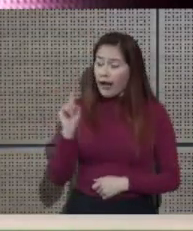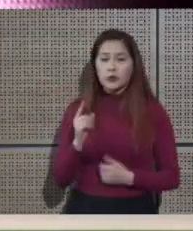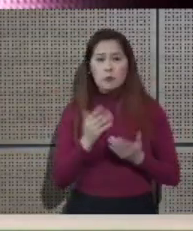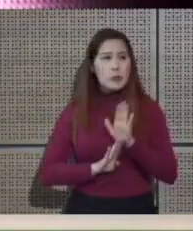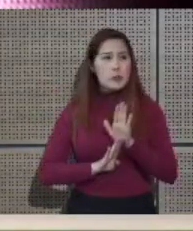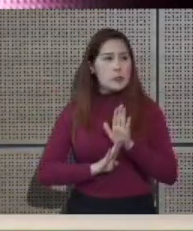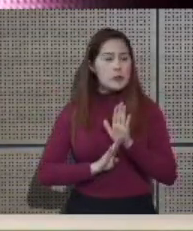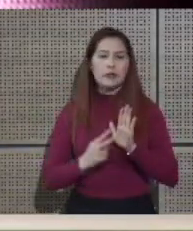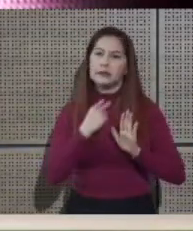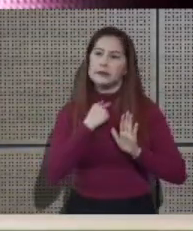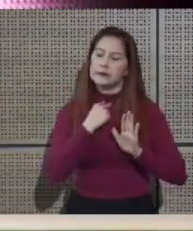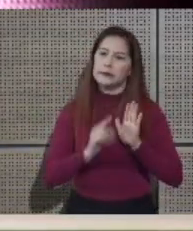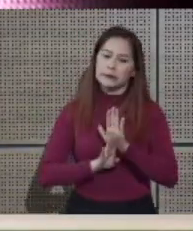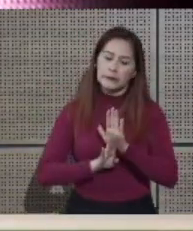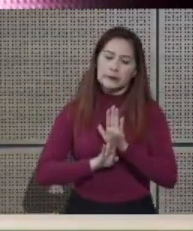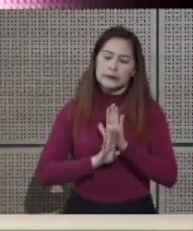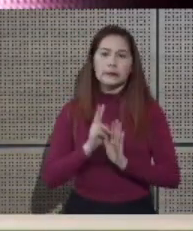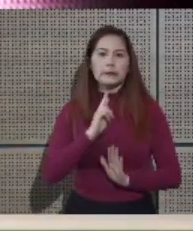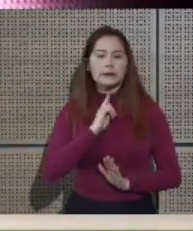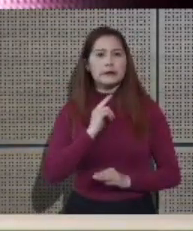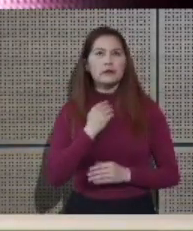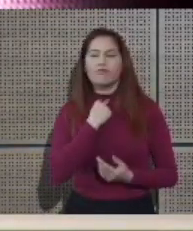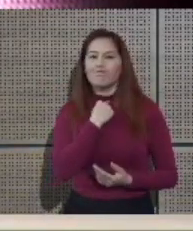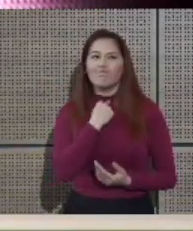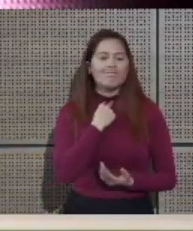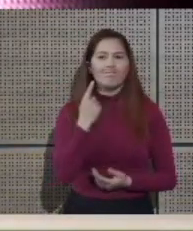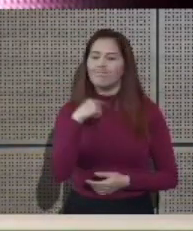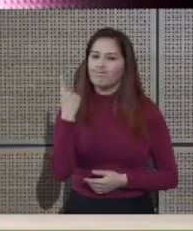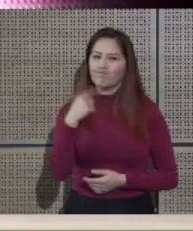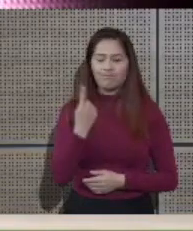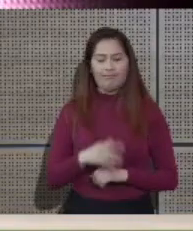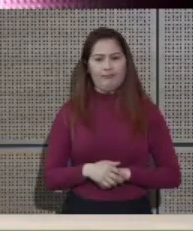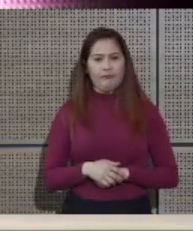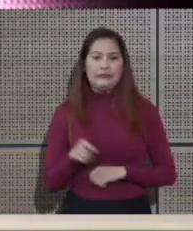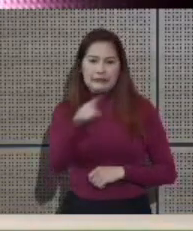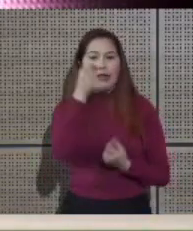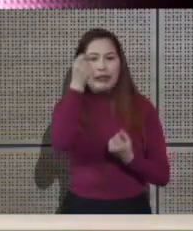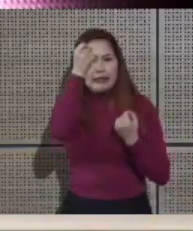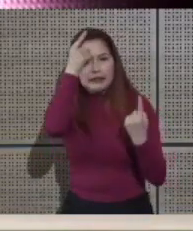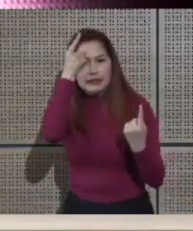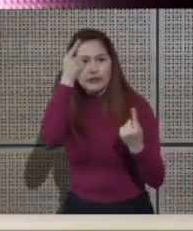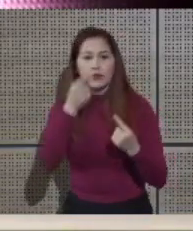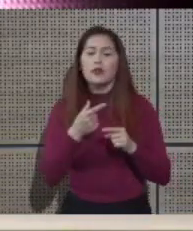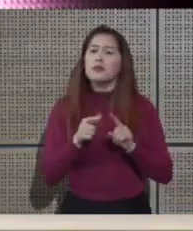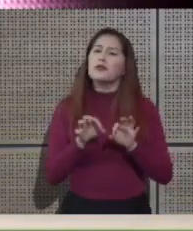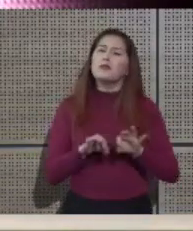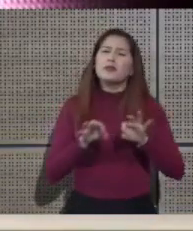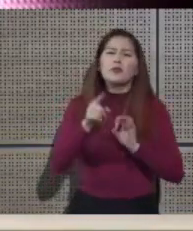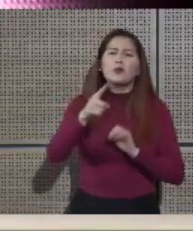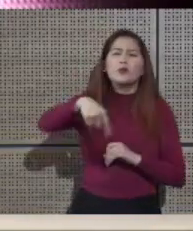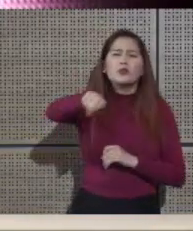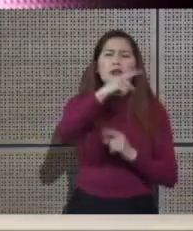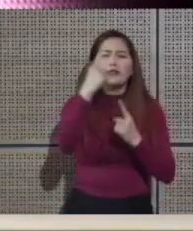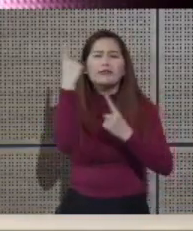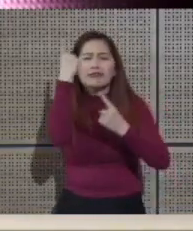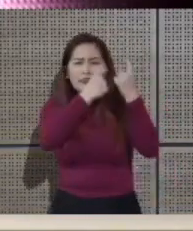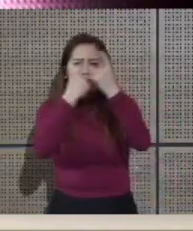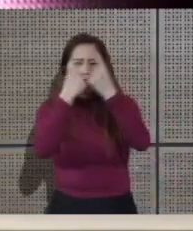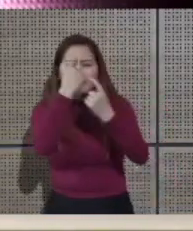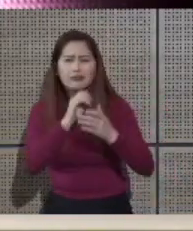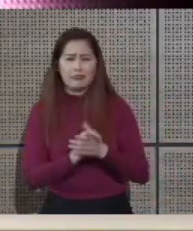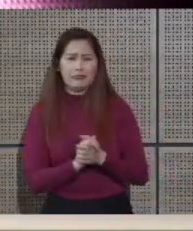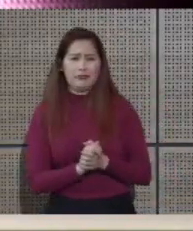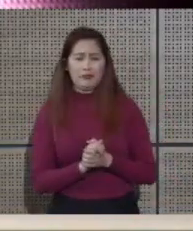Pero al mismo tiempo, a mí me gustaría que ustedes piensen por un momento, todos aquellos países parecidos